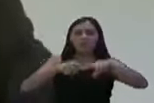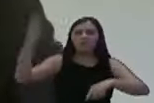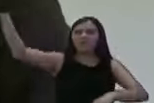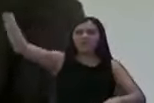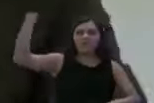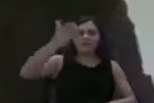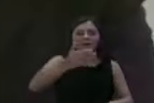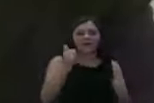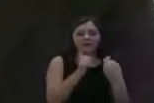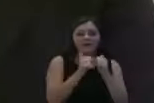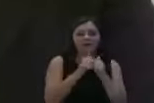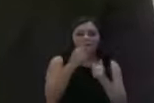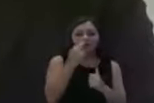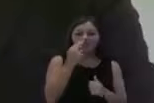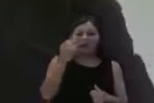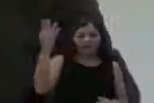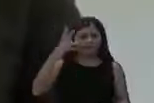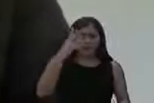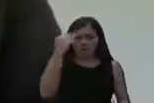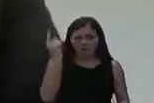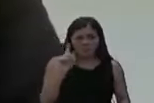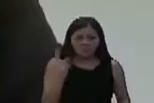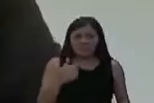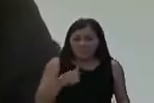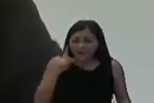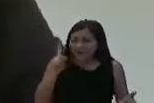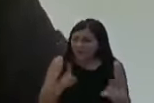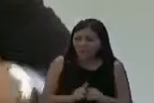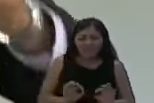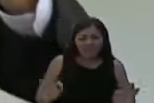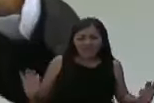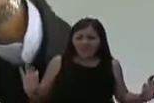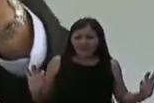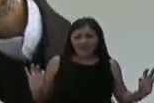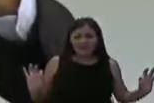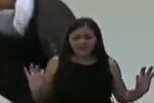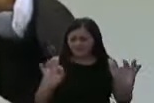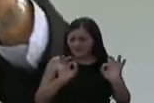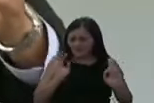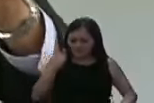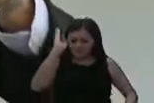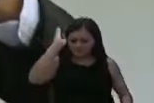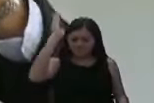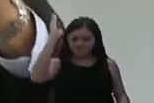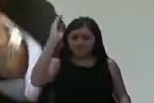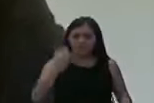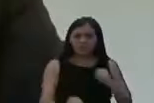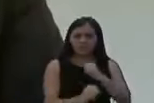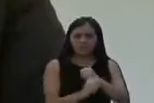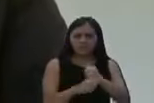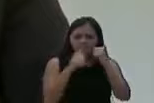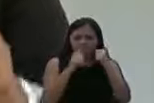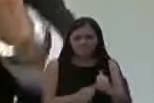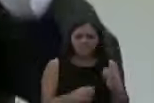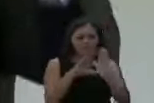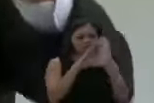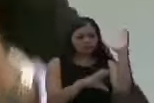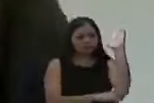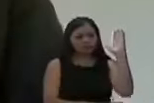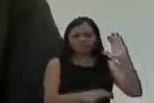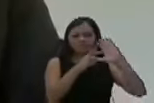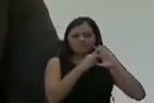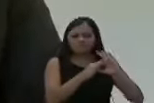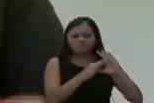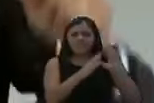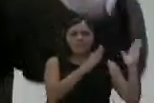pre con el mpd prohibido aquí no hab nada de eso aquí ha habido en estricto apego a la Constitución a nuestro